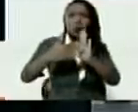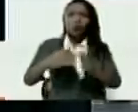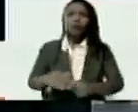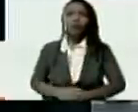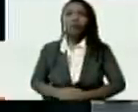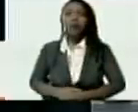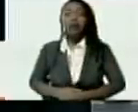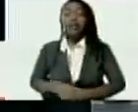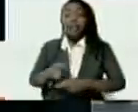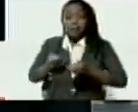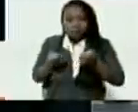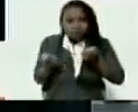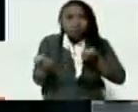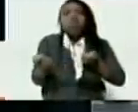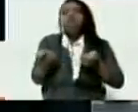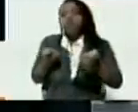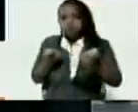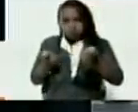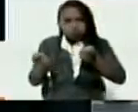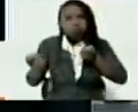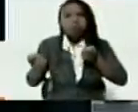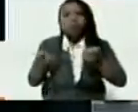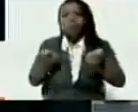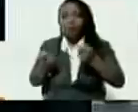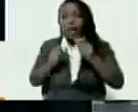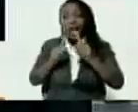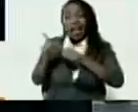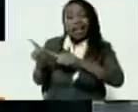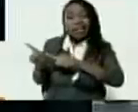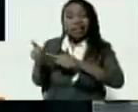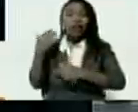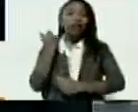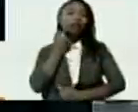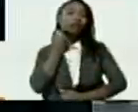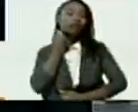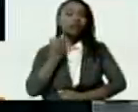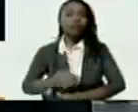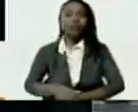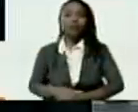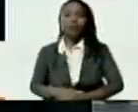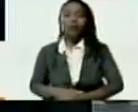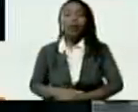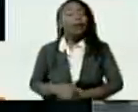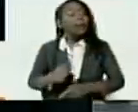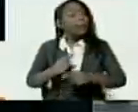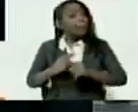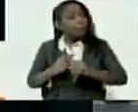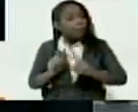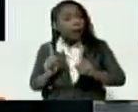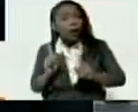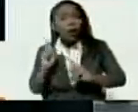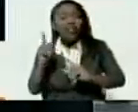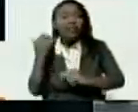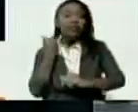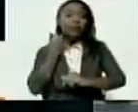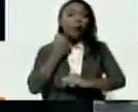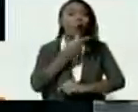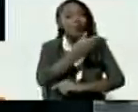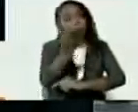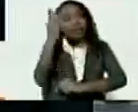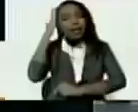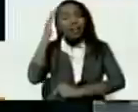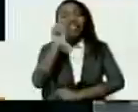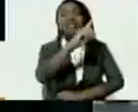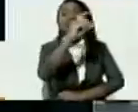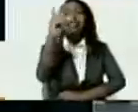y controlado esta pandemia. Pero esta pandemia, como saben ustedes, está en más de